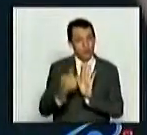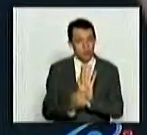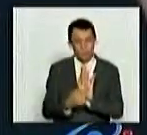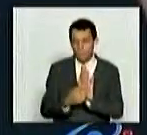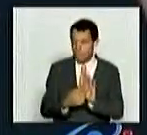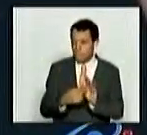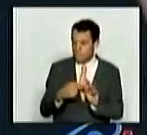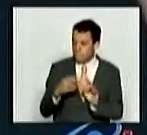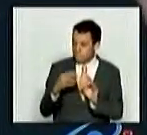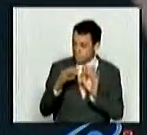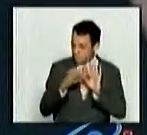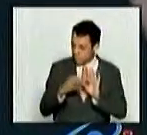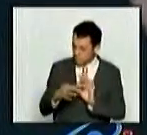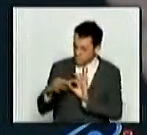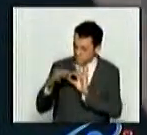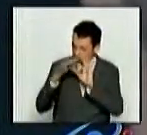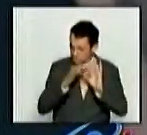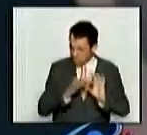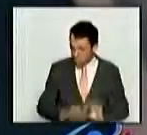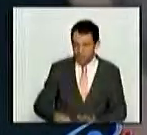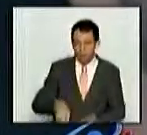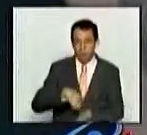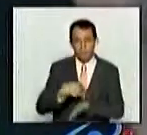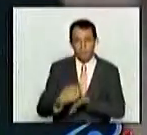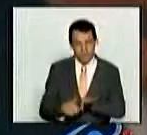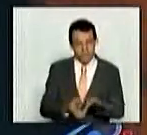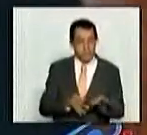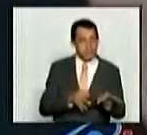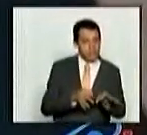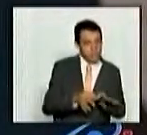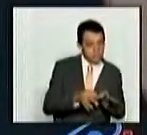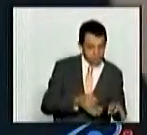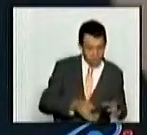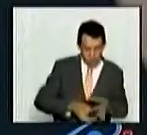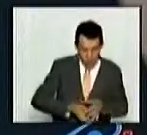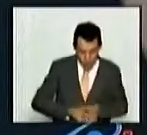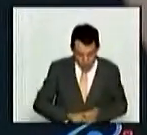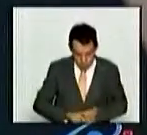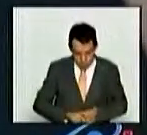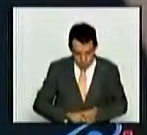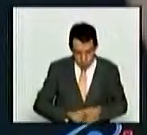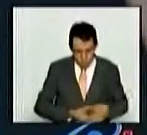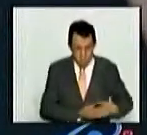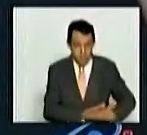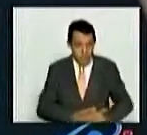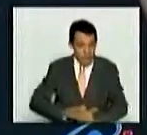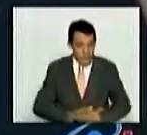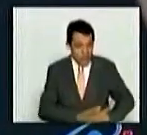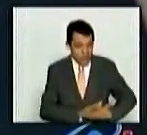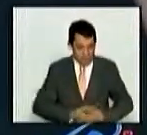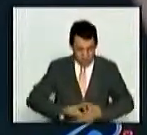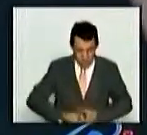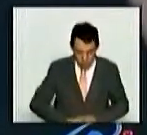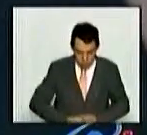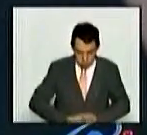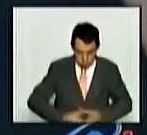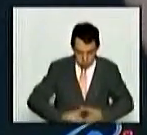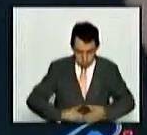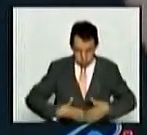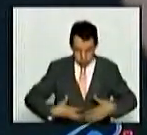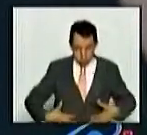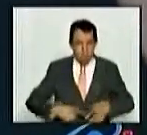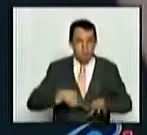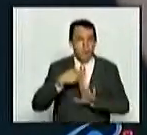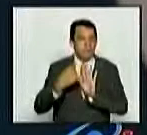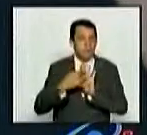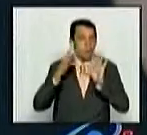anatomofisiología. Él empezó explicando desde el embrión para uno poder tener ciertas respuestas. ¿Cada cuánto se hace